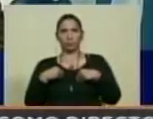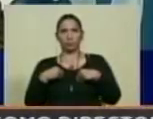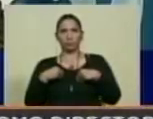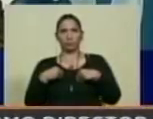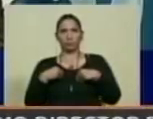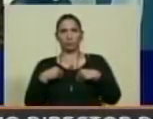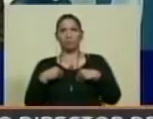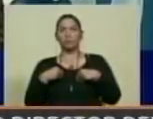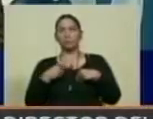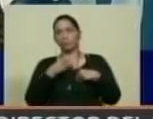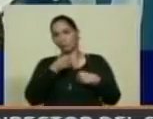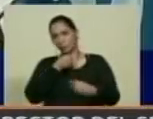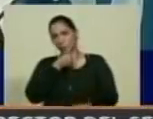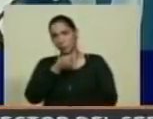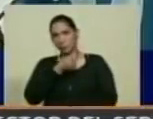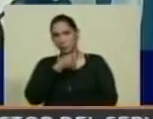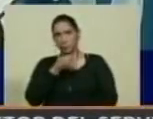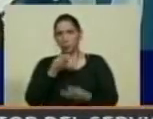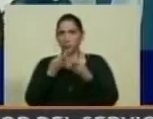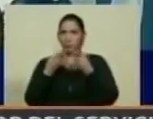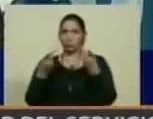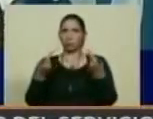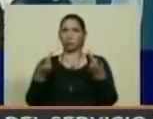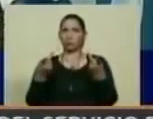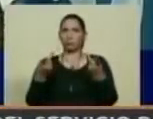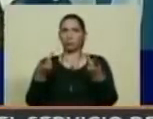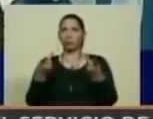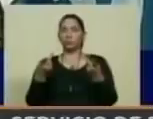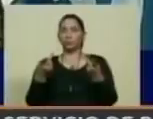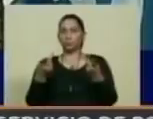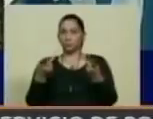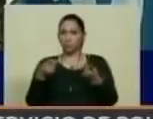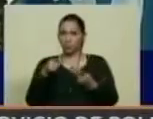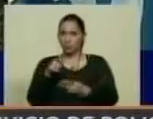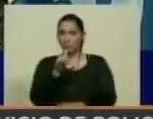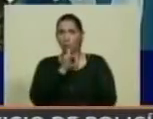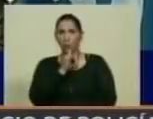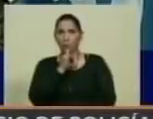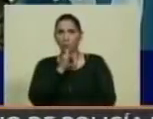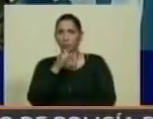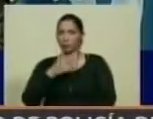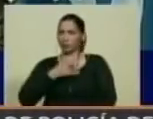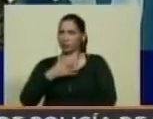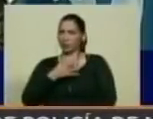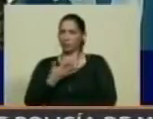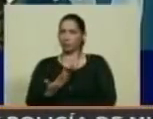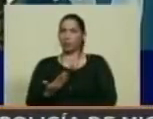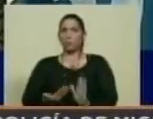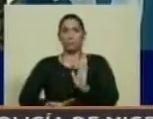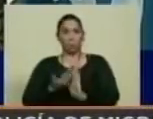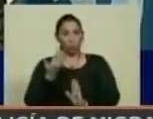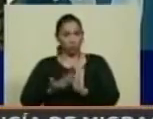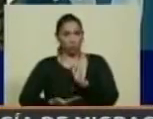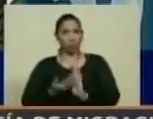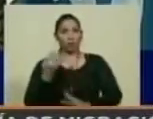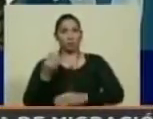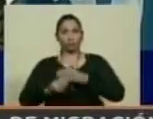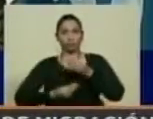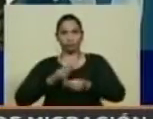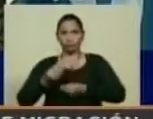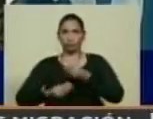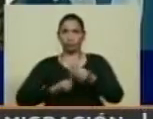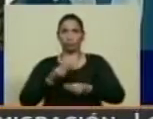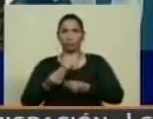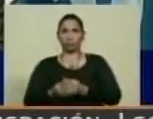en esta rueda de prensa revelar estos datos técnicos, porque siento que es importante hacerlo